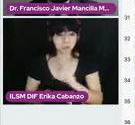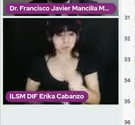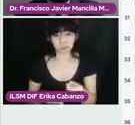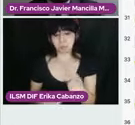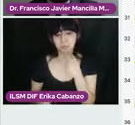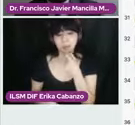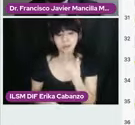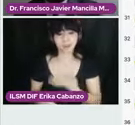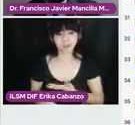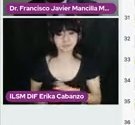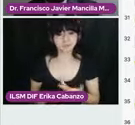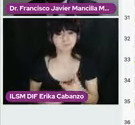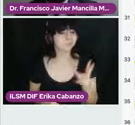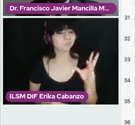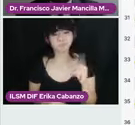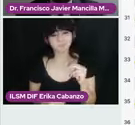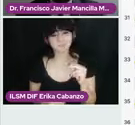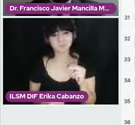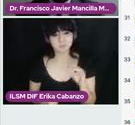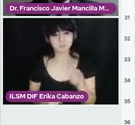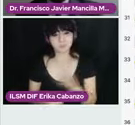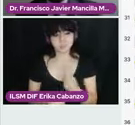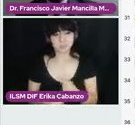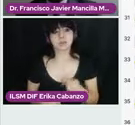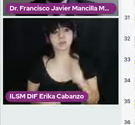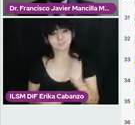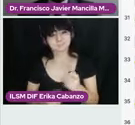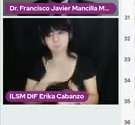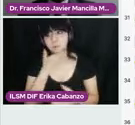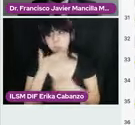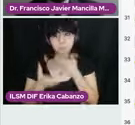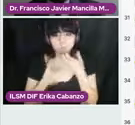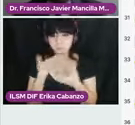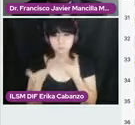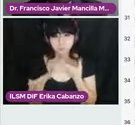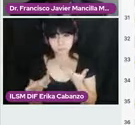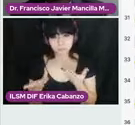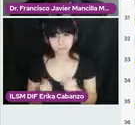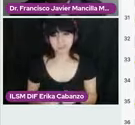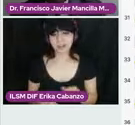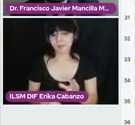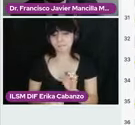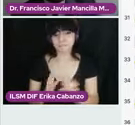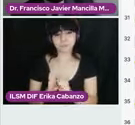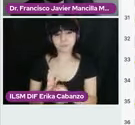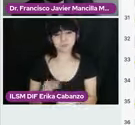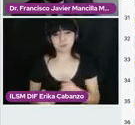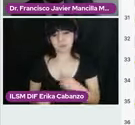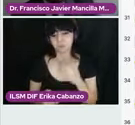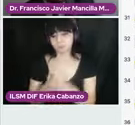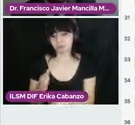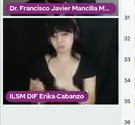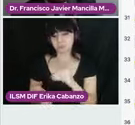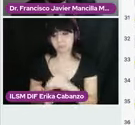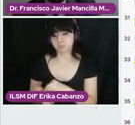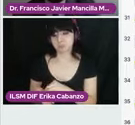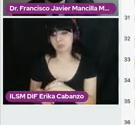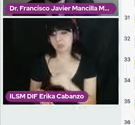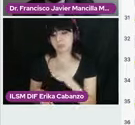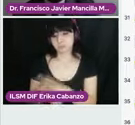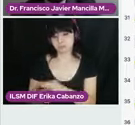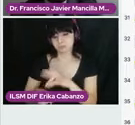crea un abuso. Es una falsa creencia que porque tengo que entrar a un consultorio tengo que salir con una receta en la mano.